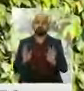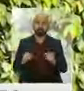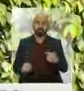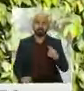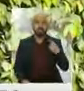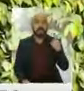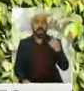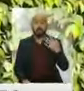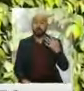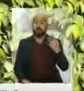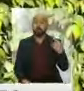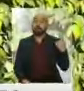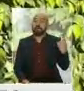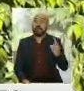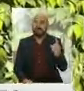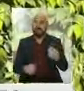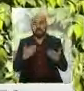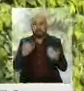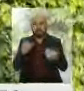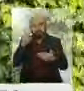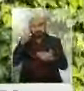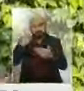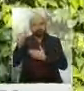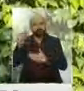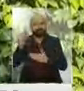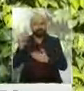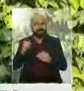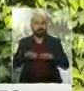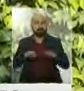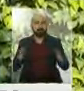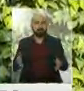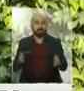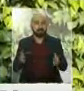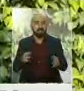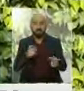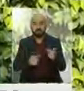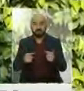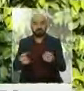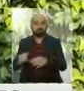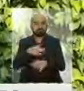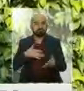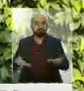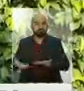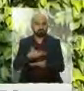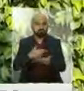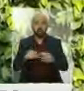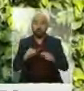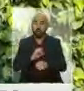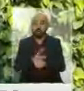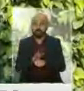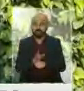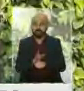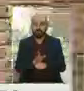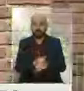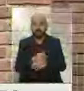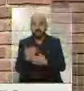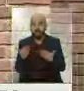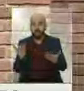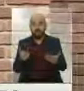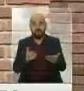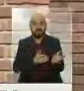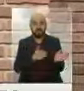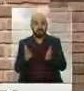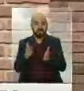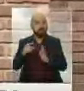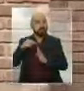requiere ser validado por la mesa social COVID. Ya se nos presentó, pero tenemos que entrar a una etapa de profundización. Y tenemos